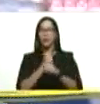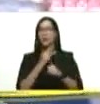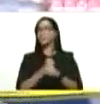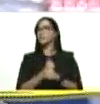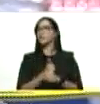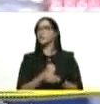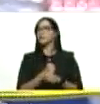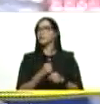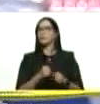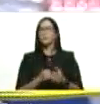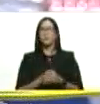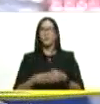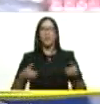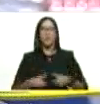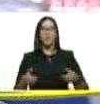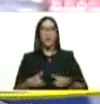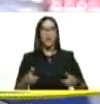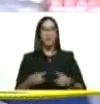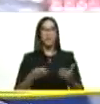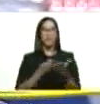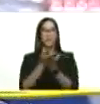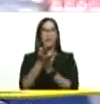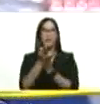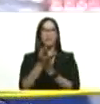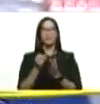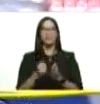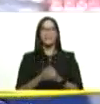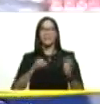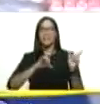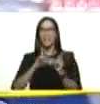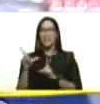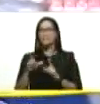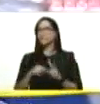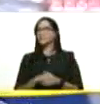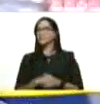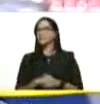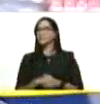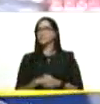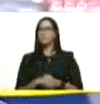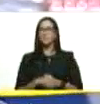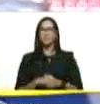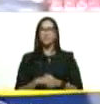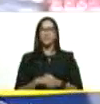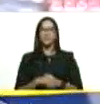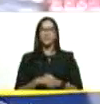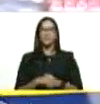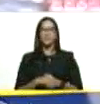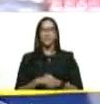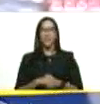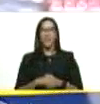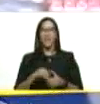de insumos agrícolas para la P de la producción de los CLAP. ¡Adelante, Eduardo!